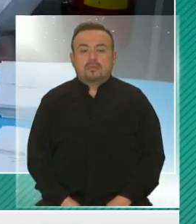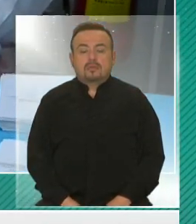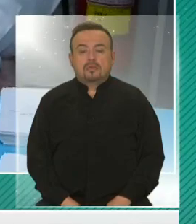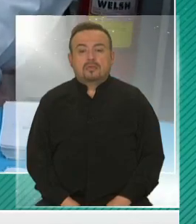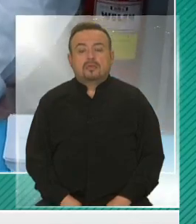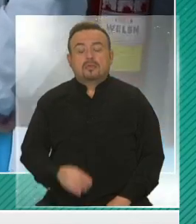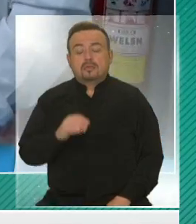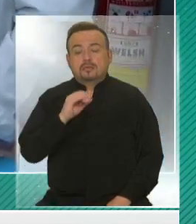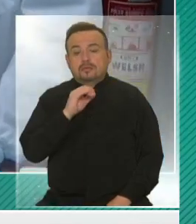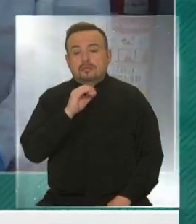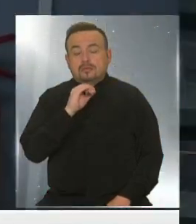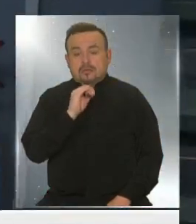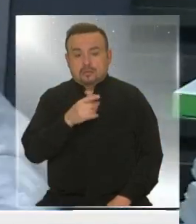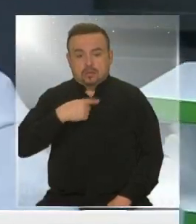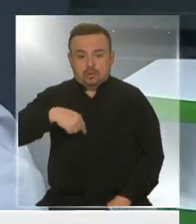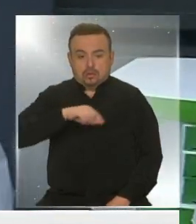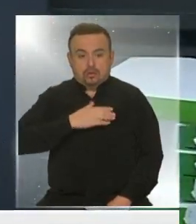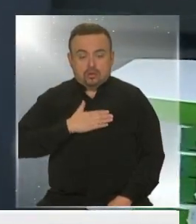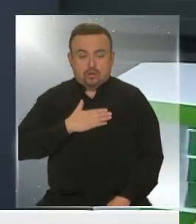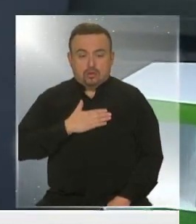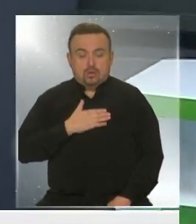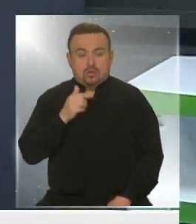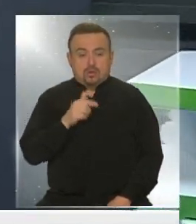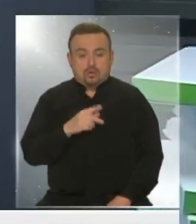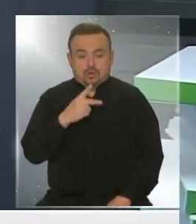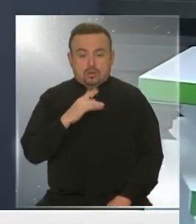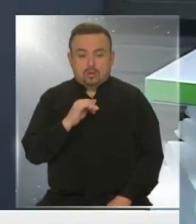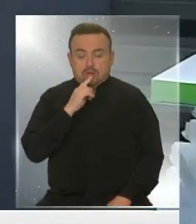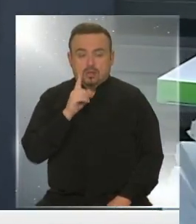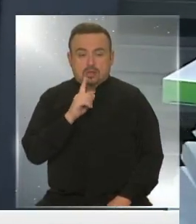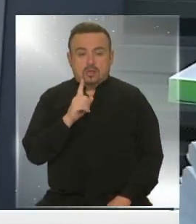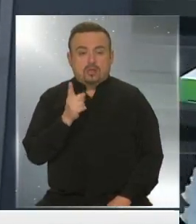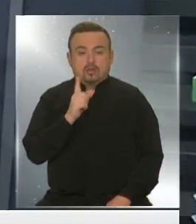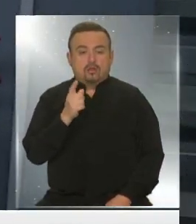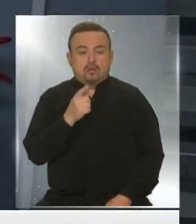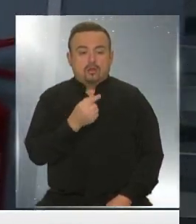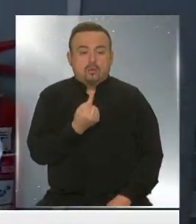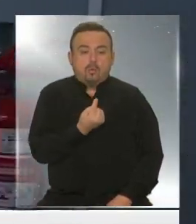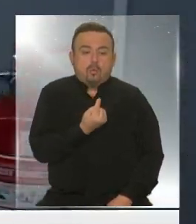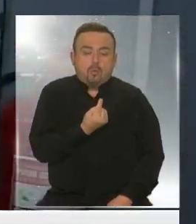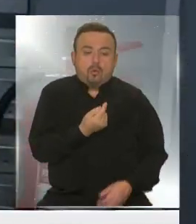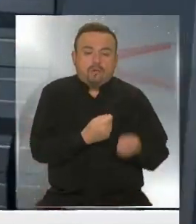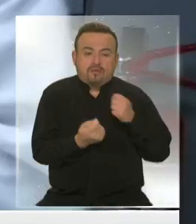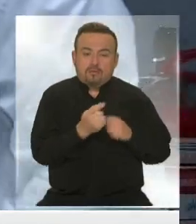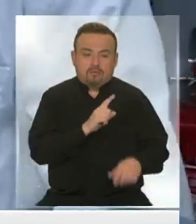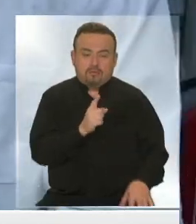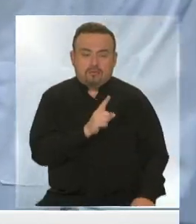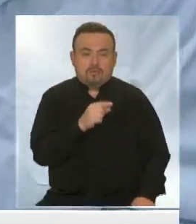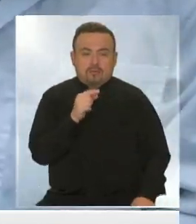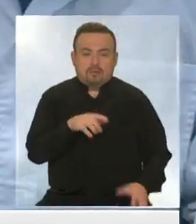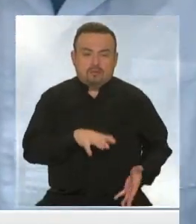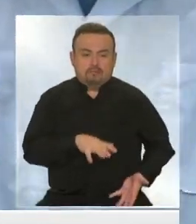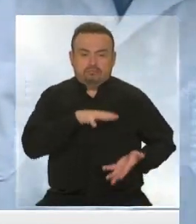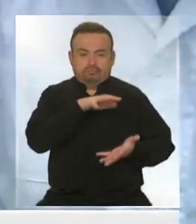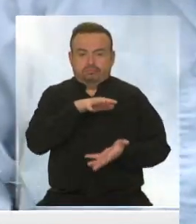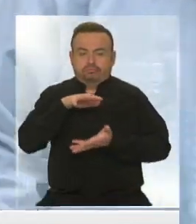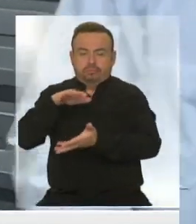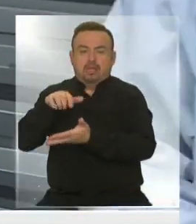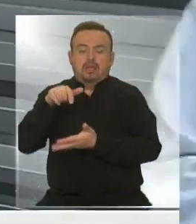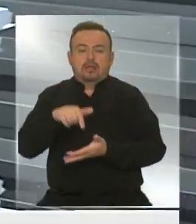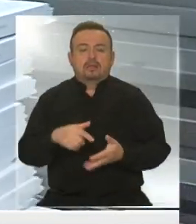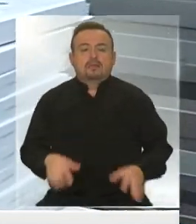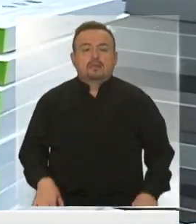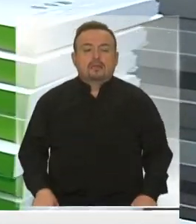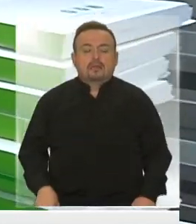Priscila, sí. Mira, nosotros, el kit no se vende al detalle, por decirlo así. Nosotros estamos entregando los